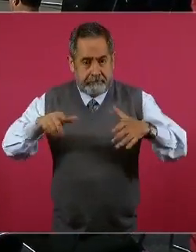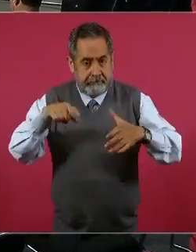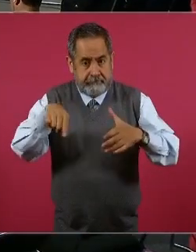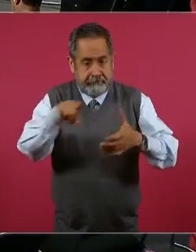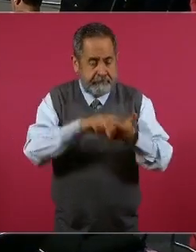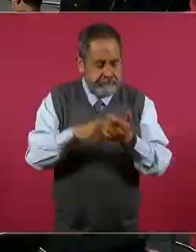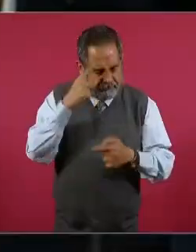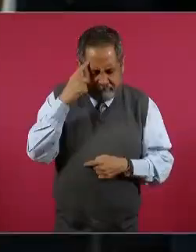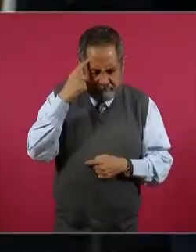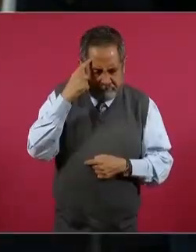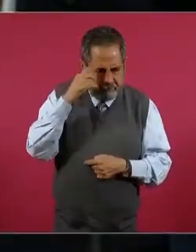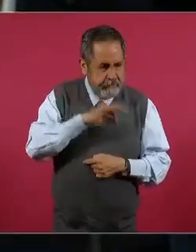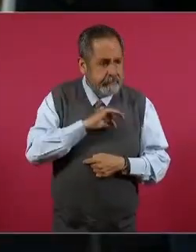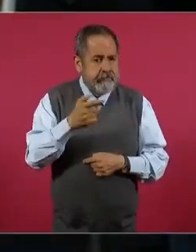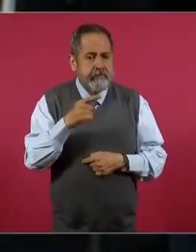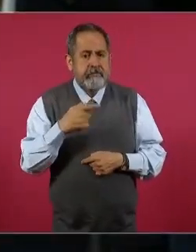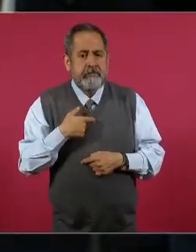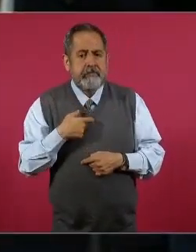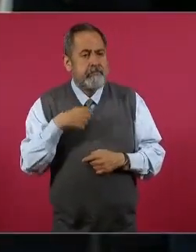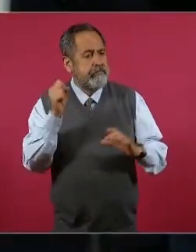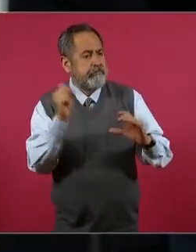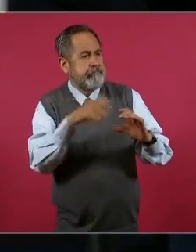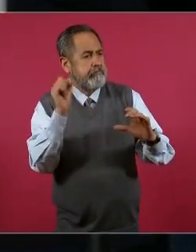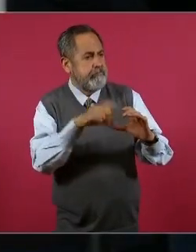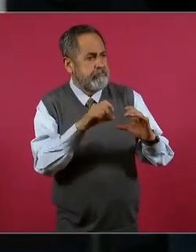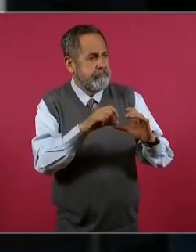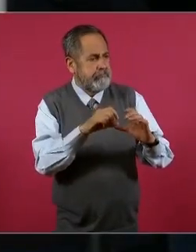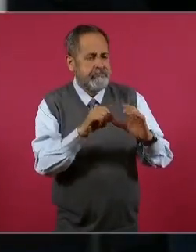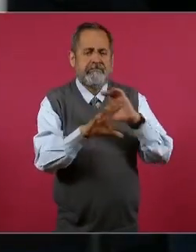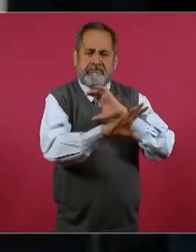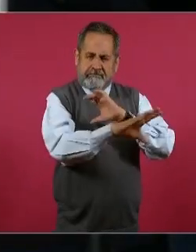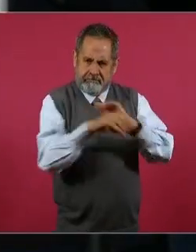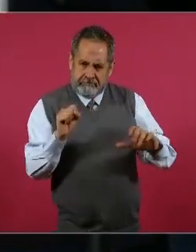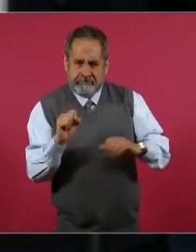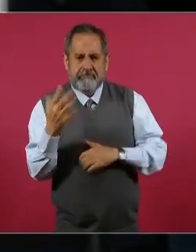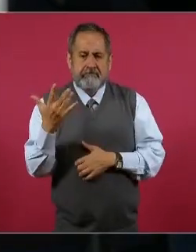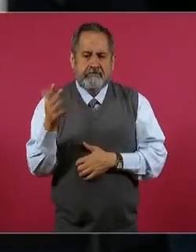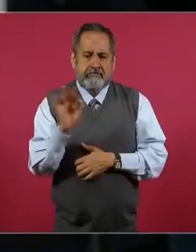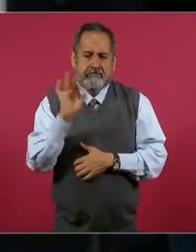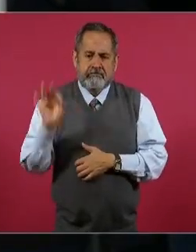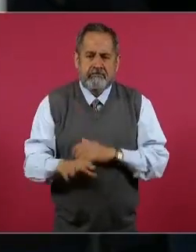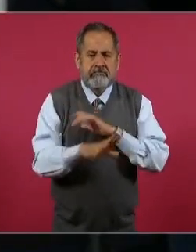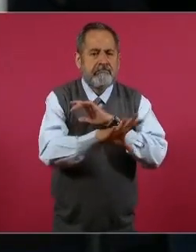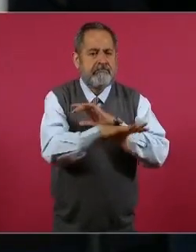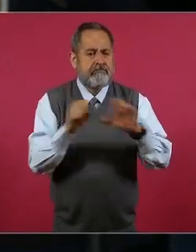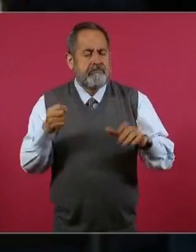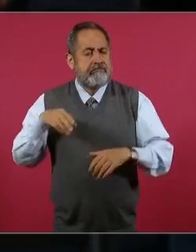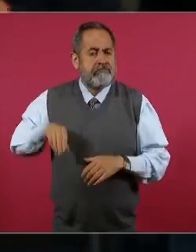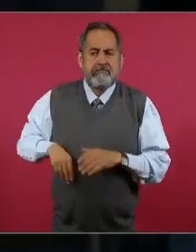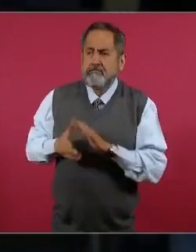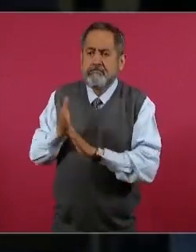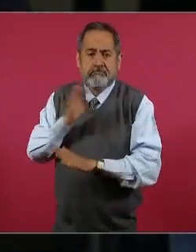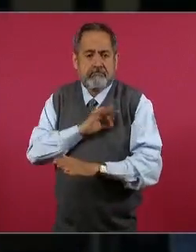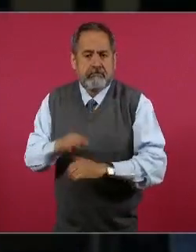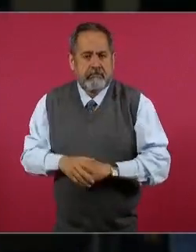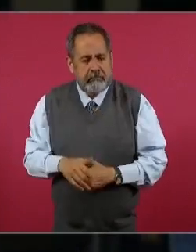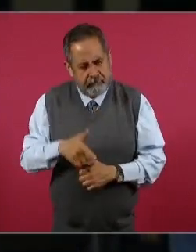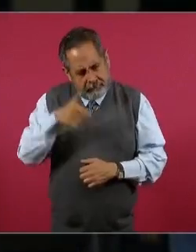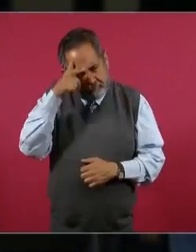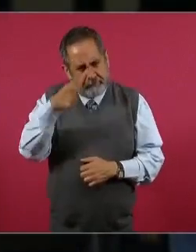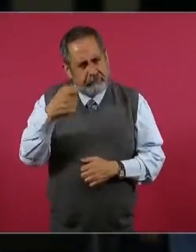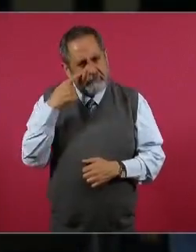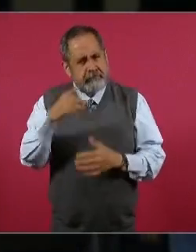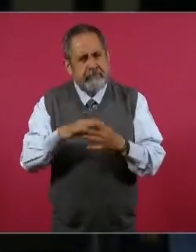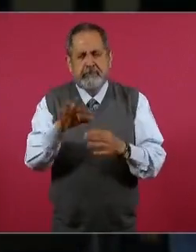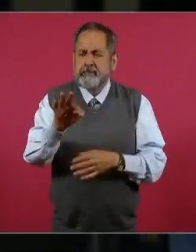retirar hasta el 50% de su saldo acumulado en la Dirección de Prestaciones Institucionales. Llama la atención ese fondo,